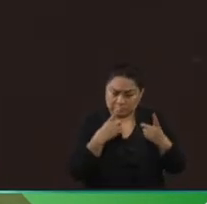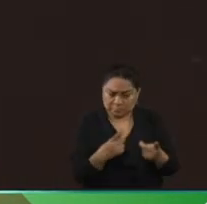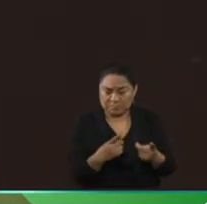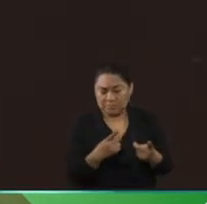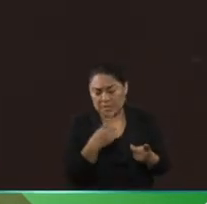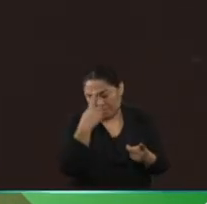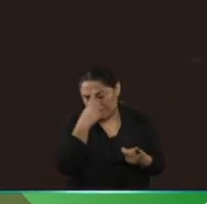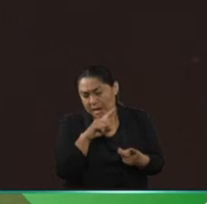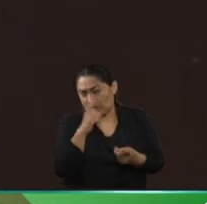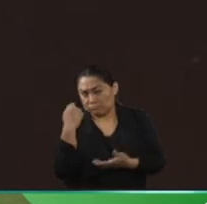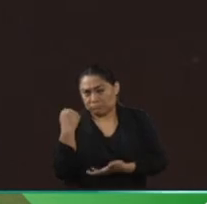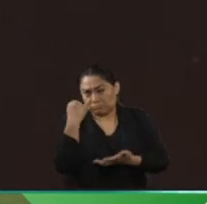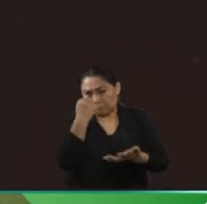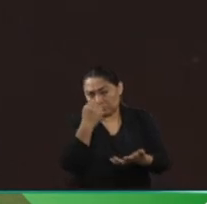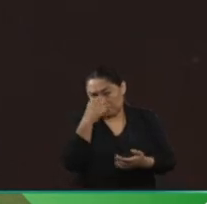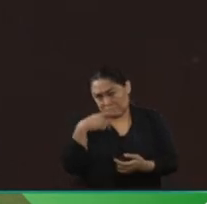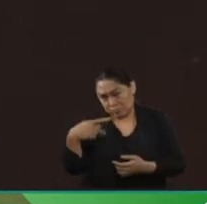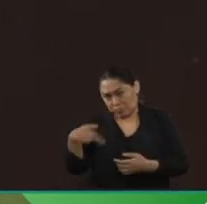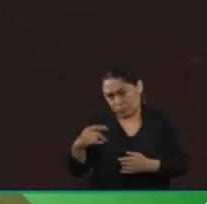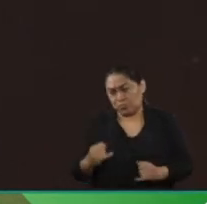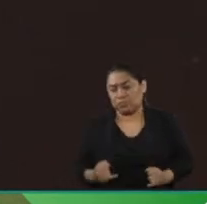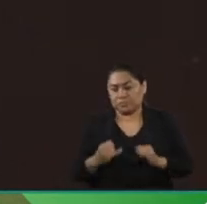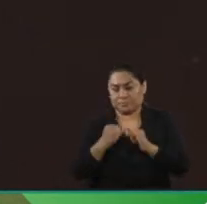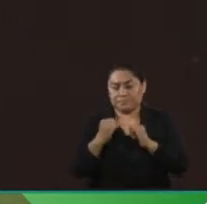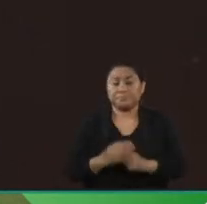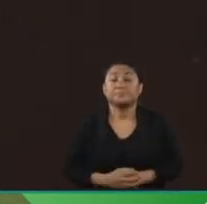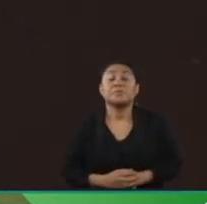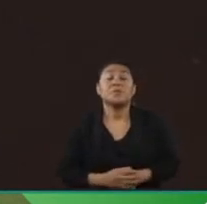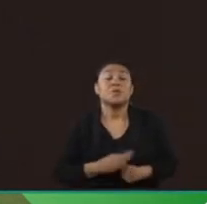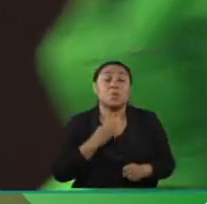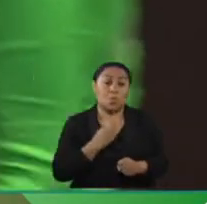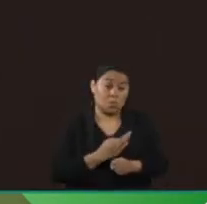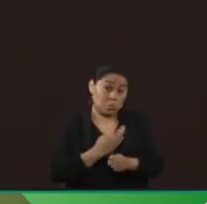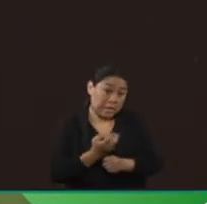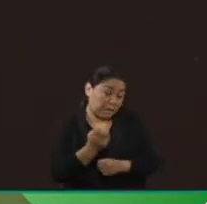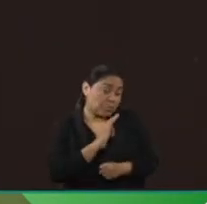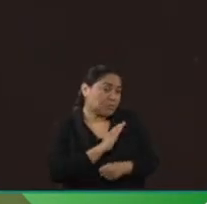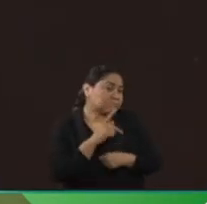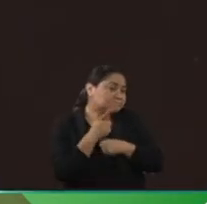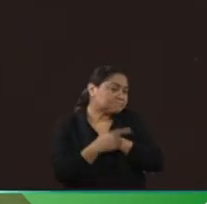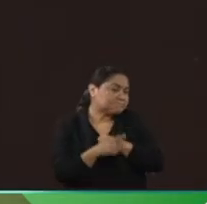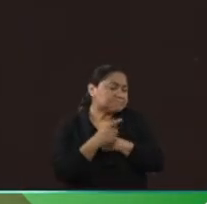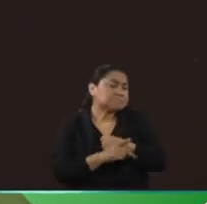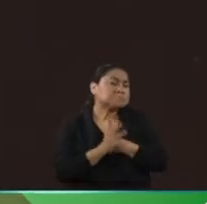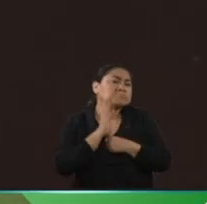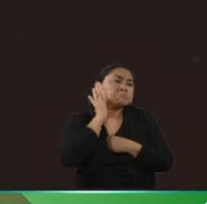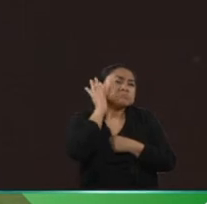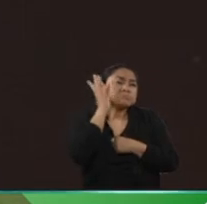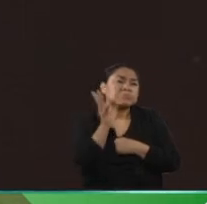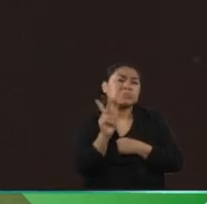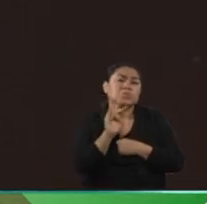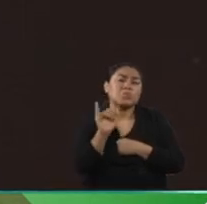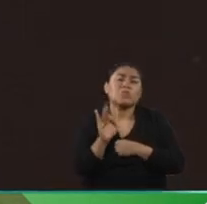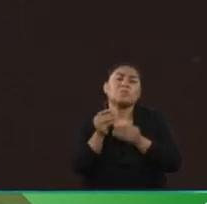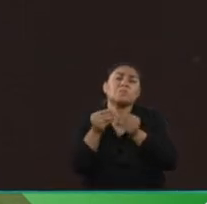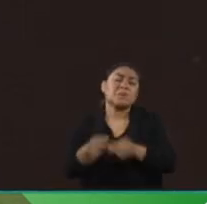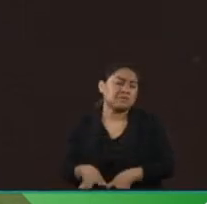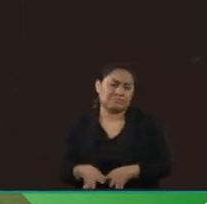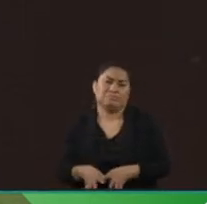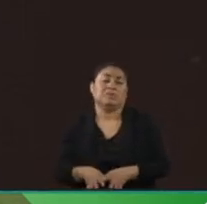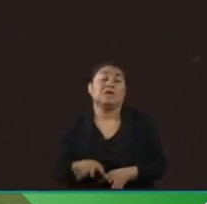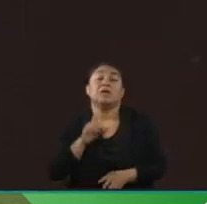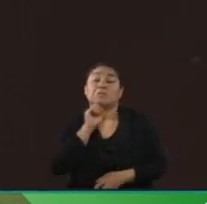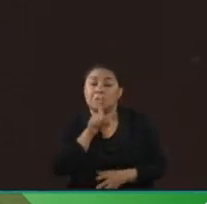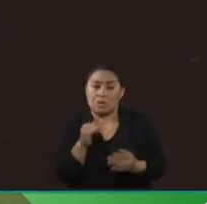mayor presupuesto a este instituto estamos poniendo en riesgo no solo la estabilidad del poder judicial sino